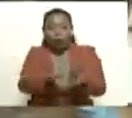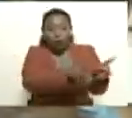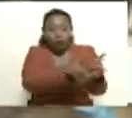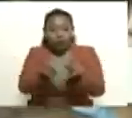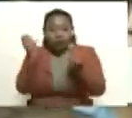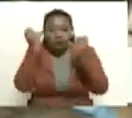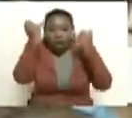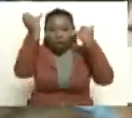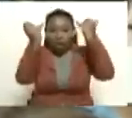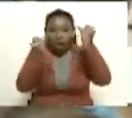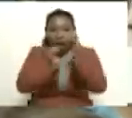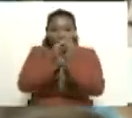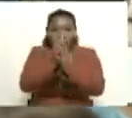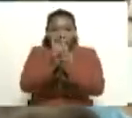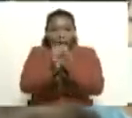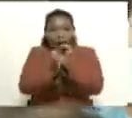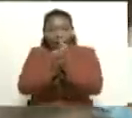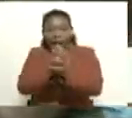planificaron